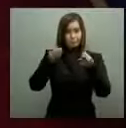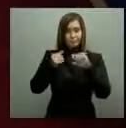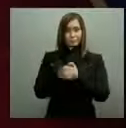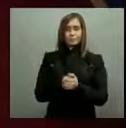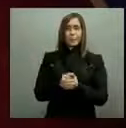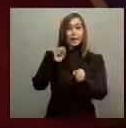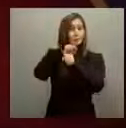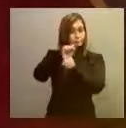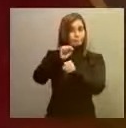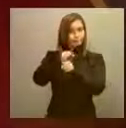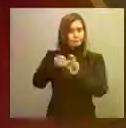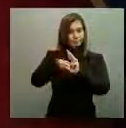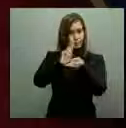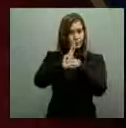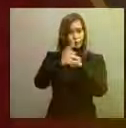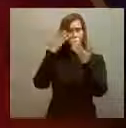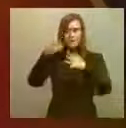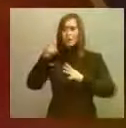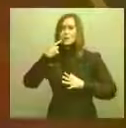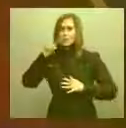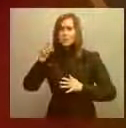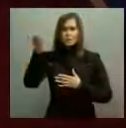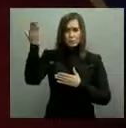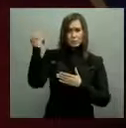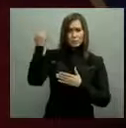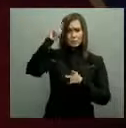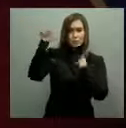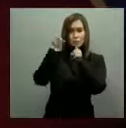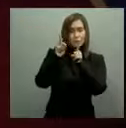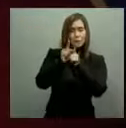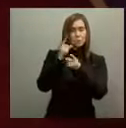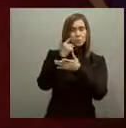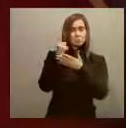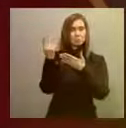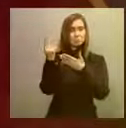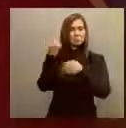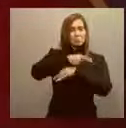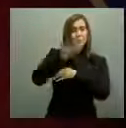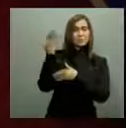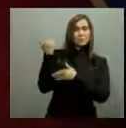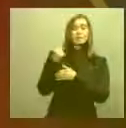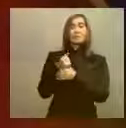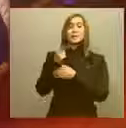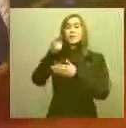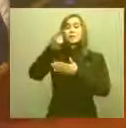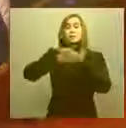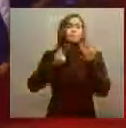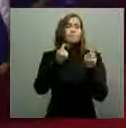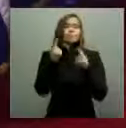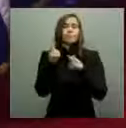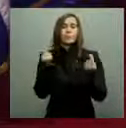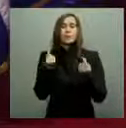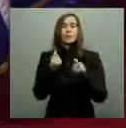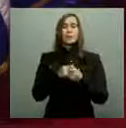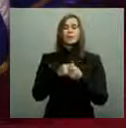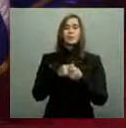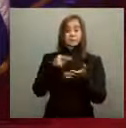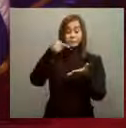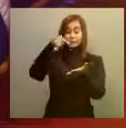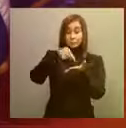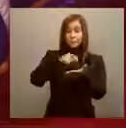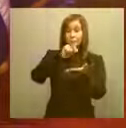laboral, que ya anunciamos y firmamos a través del Pacto Social hace unos meses y que tiene como finalidad propiciar el consenso